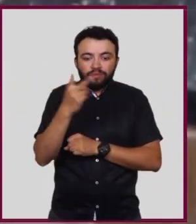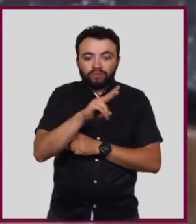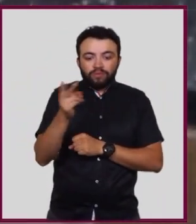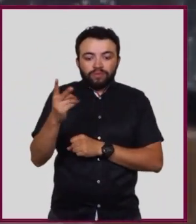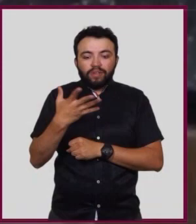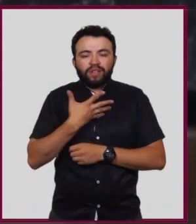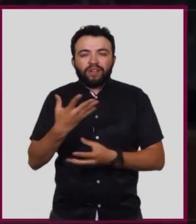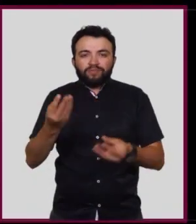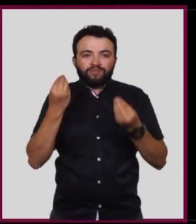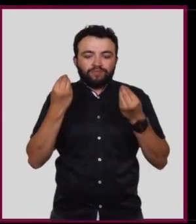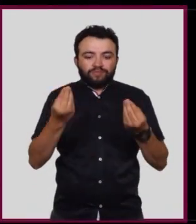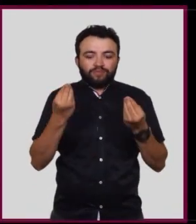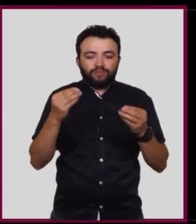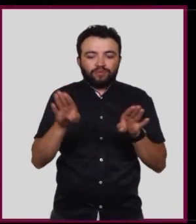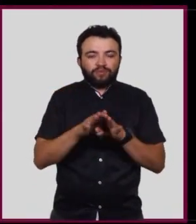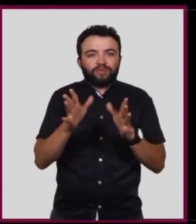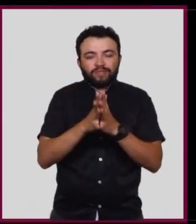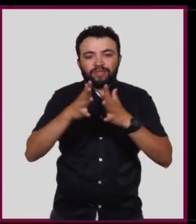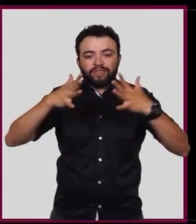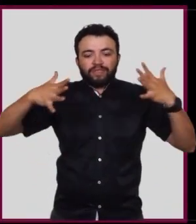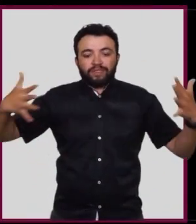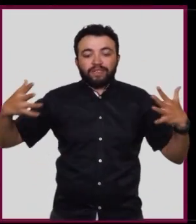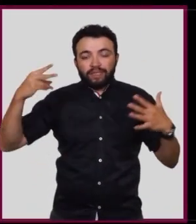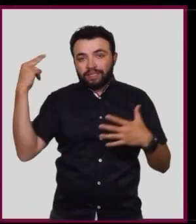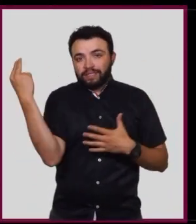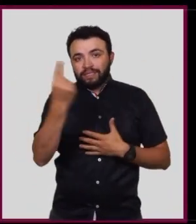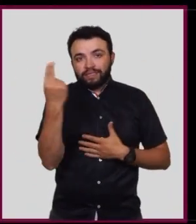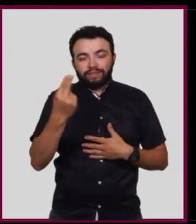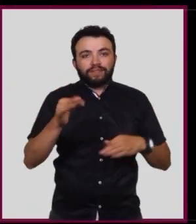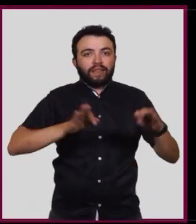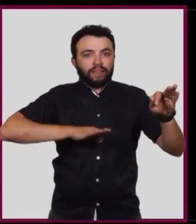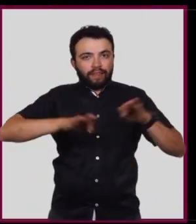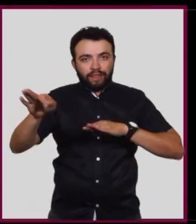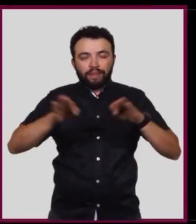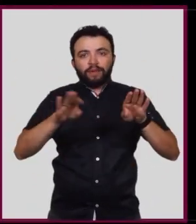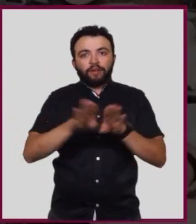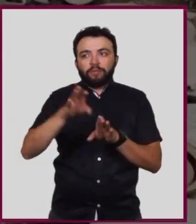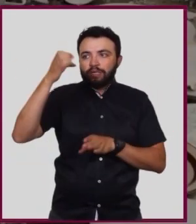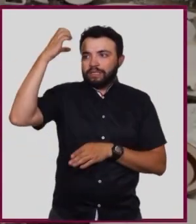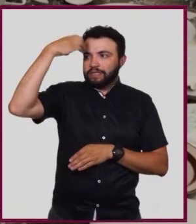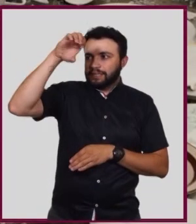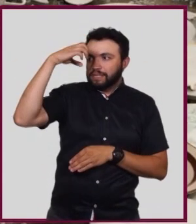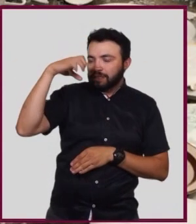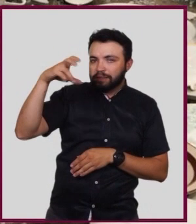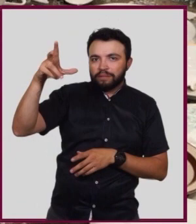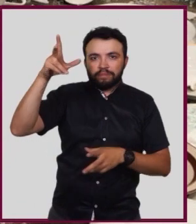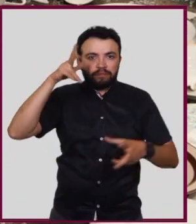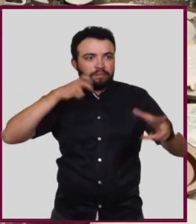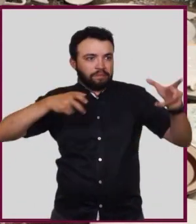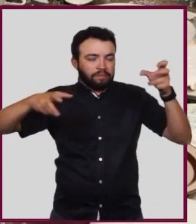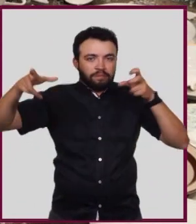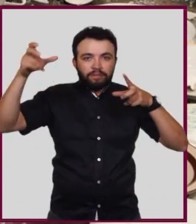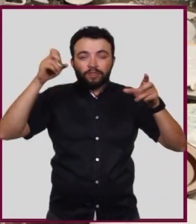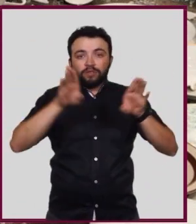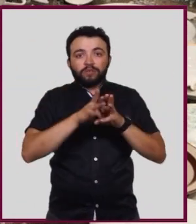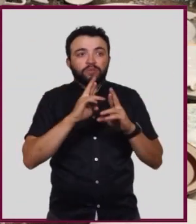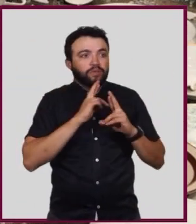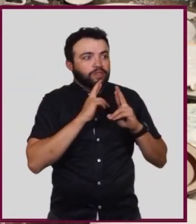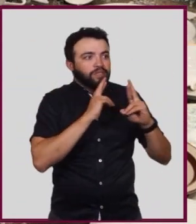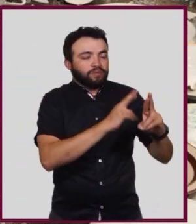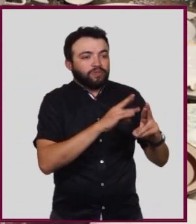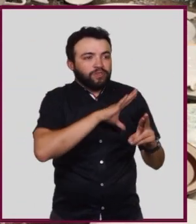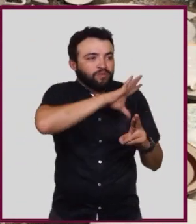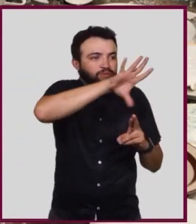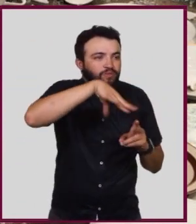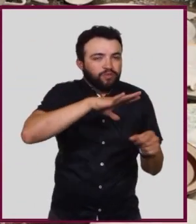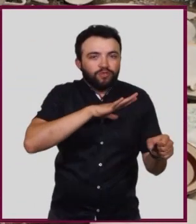digamos que sí, una enorme necesidad de trabajar, de experimentar, de recibir, digamos, respuestas, de